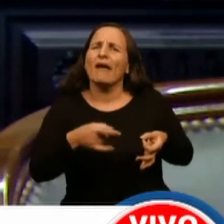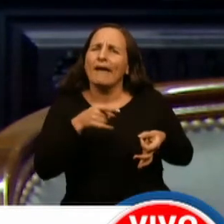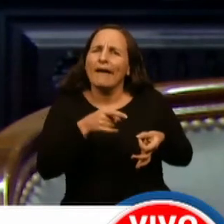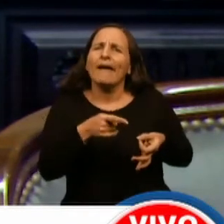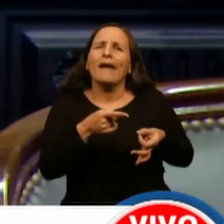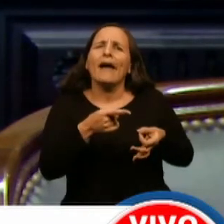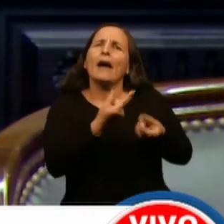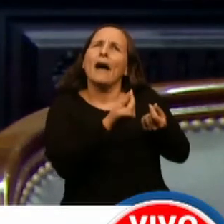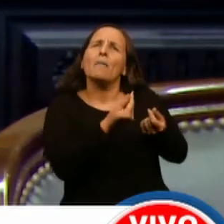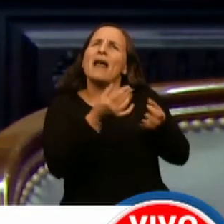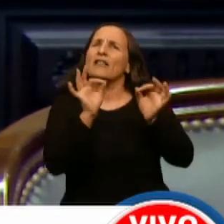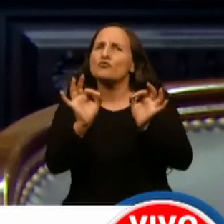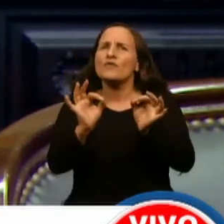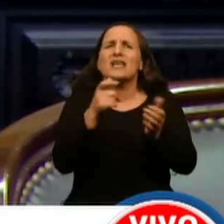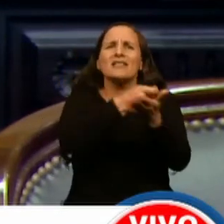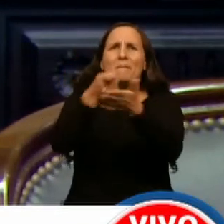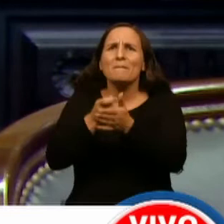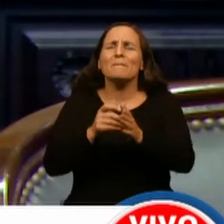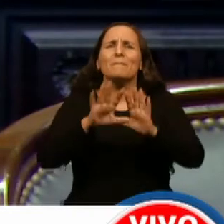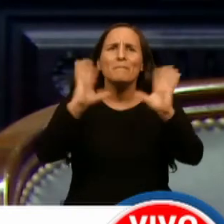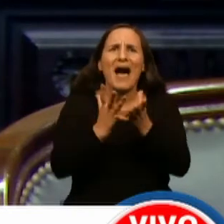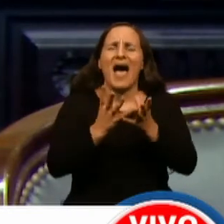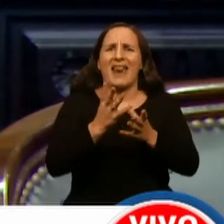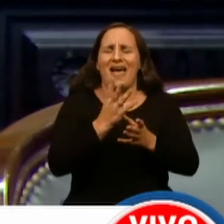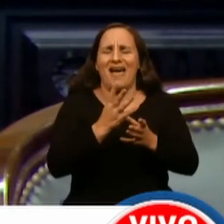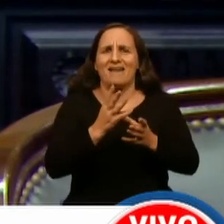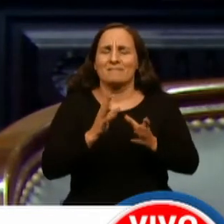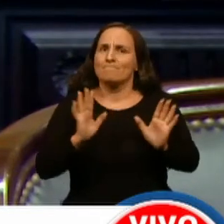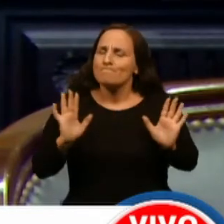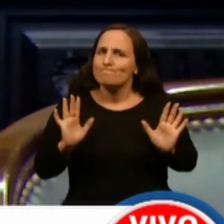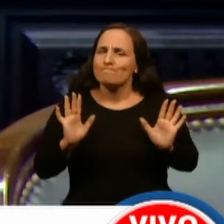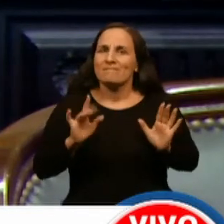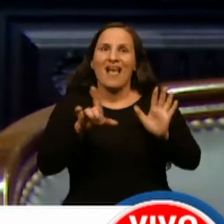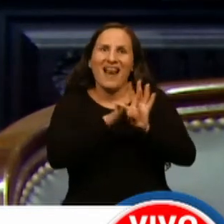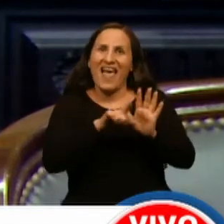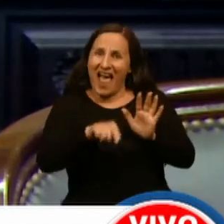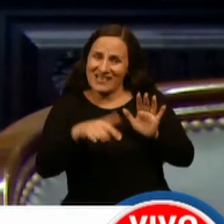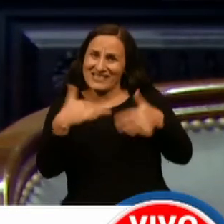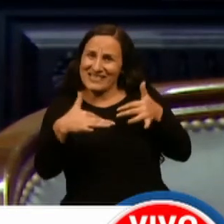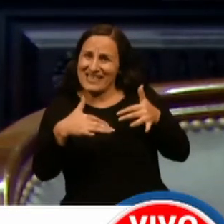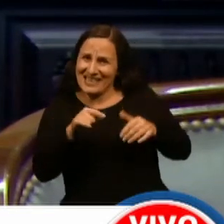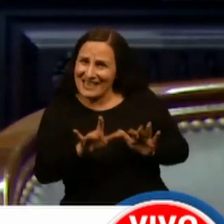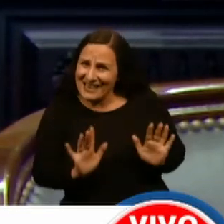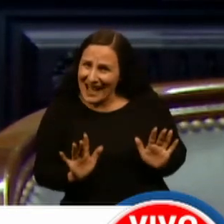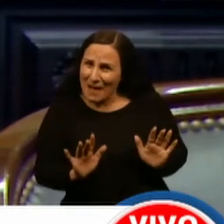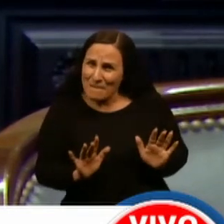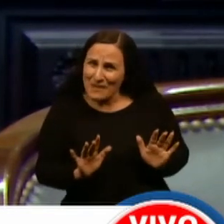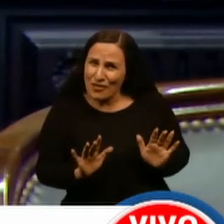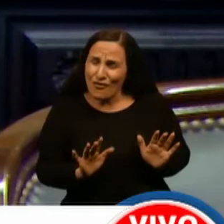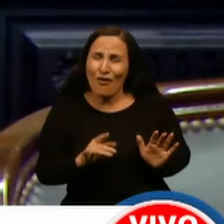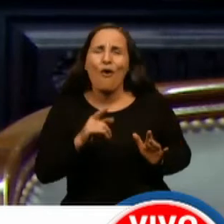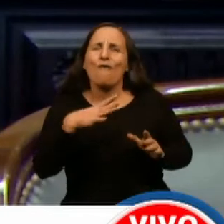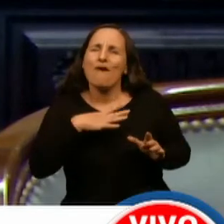esa cobertura. Y quiero decir también que las leyes que se tratan de esta manera, precipitadamente, sin